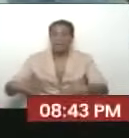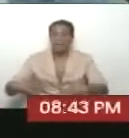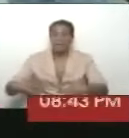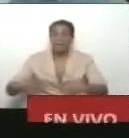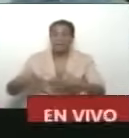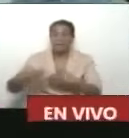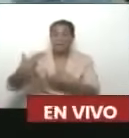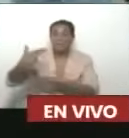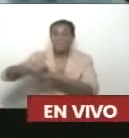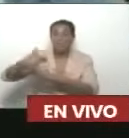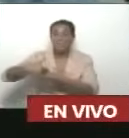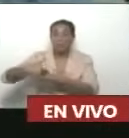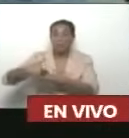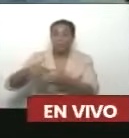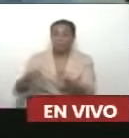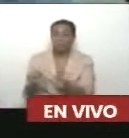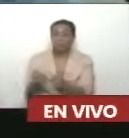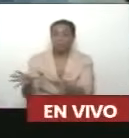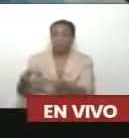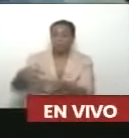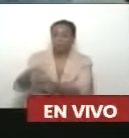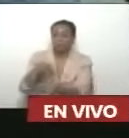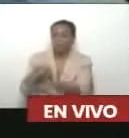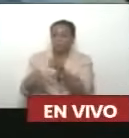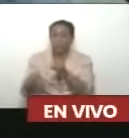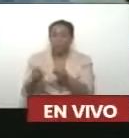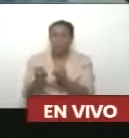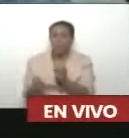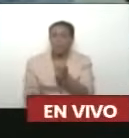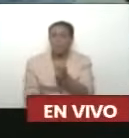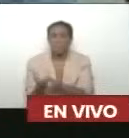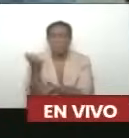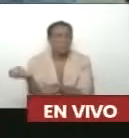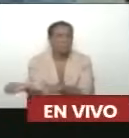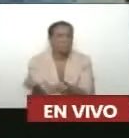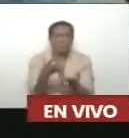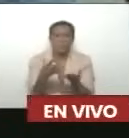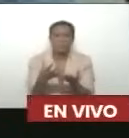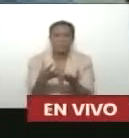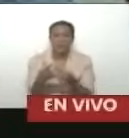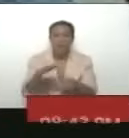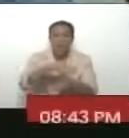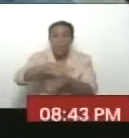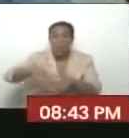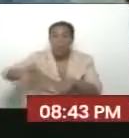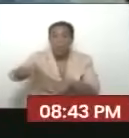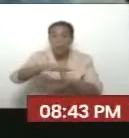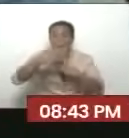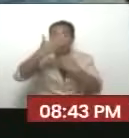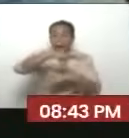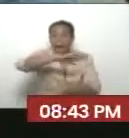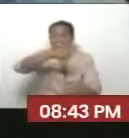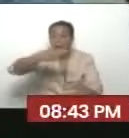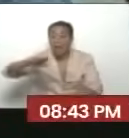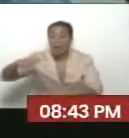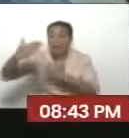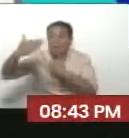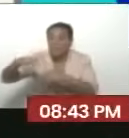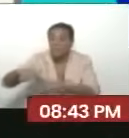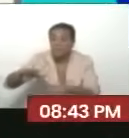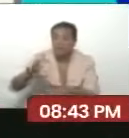bloques para explotación de petróleo en los mares por delimitar entre ellos y